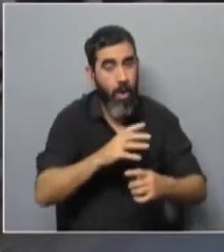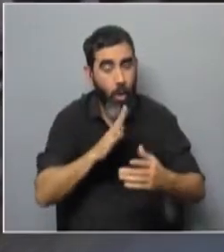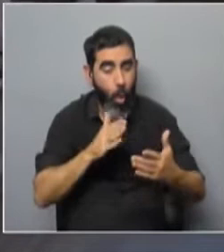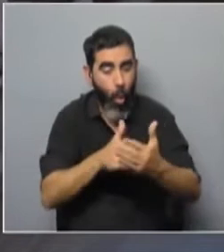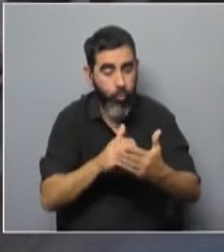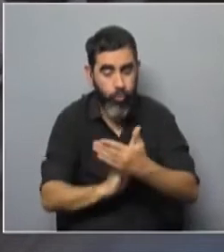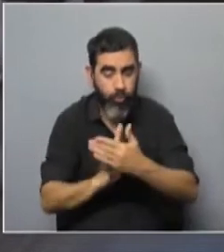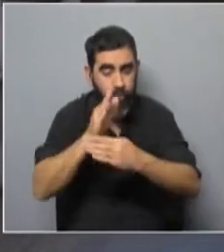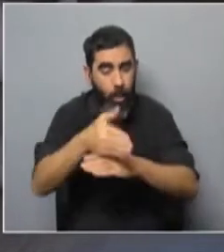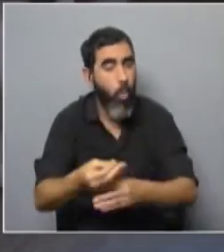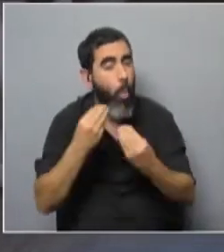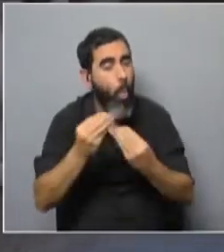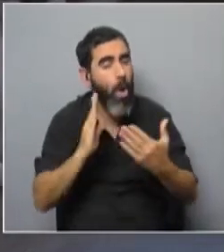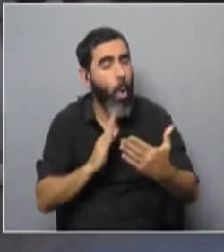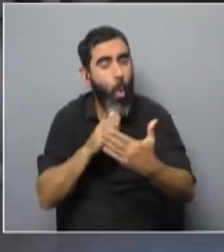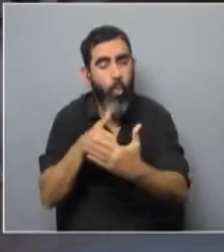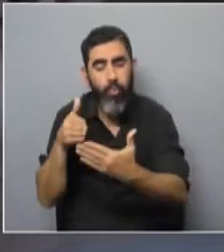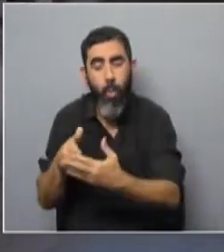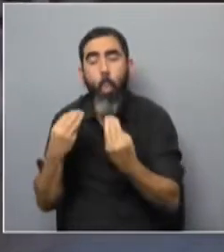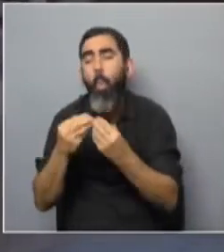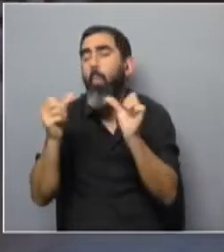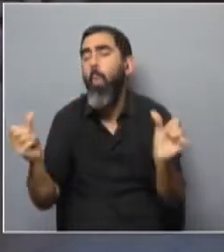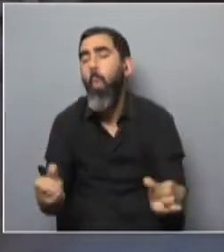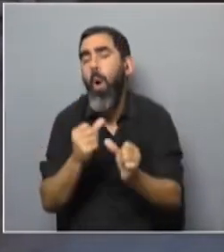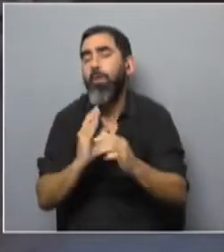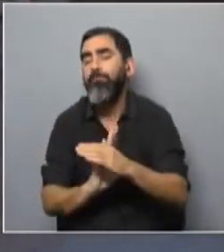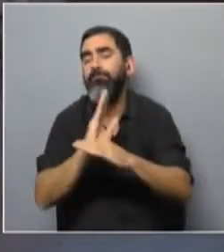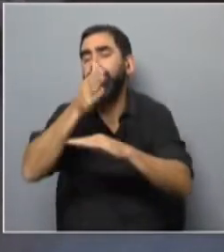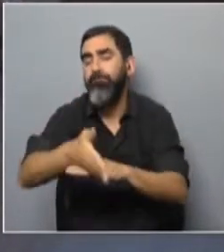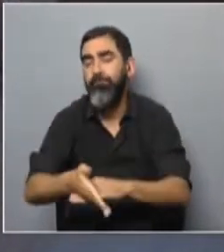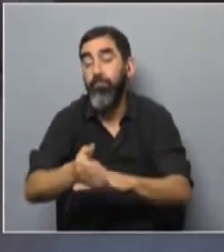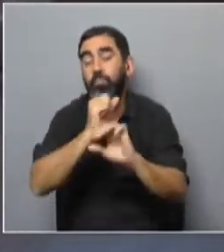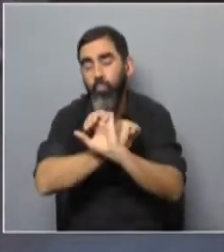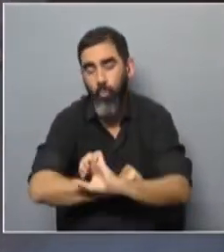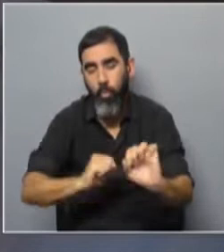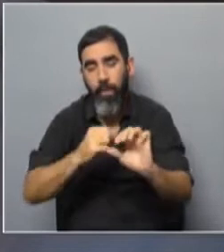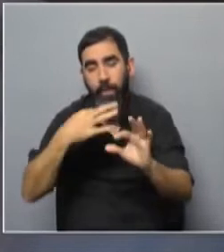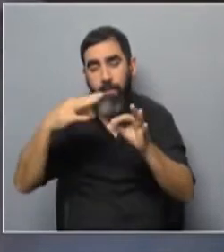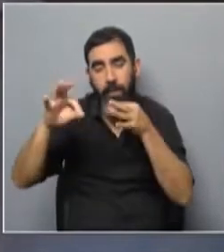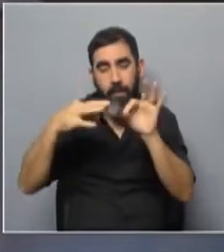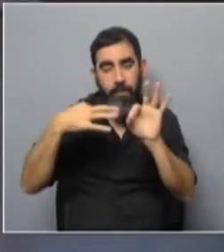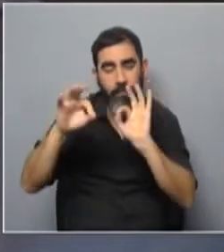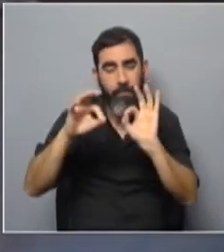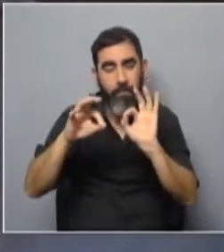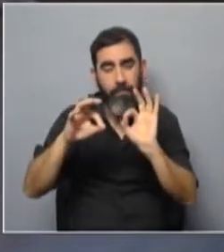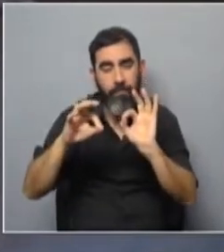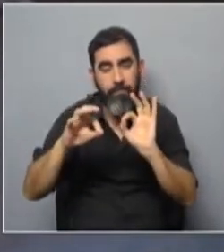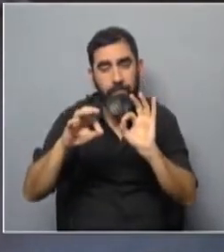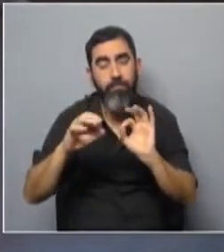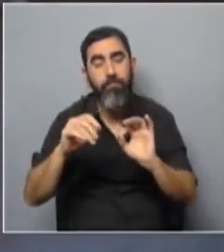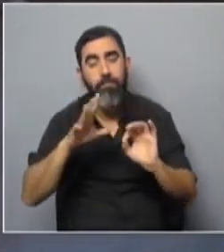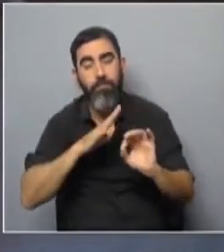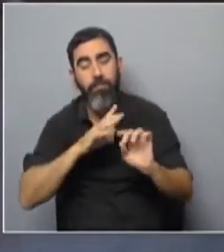qué tipo de obstáculos tienen que sortear, cómo lo hacen? Entonces capaz que podemos tener una descripción menos sesgada y